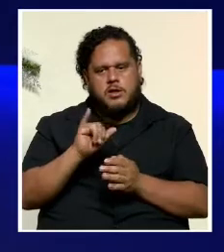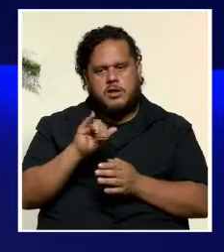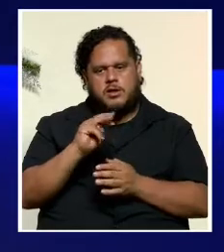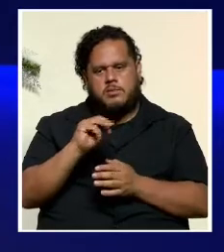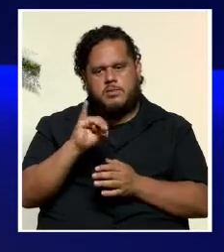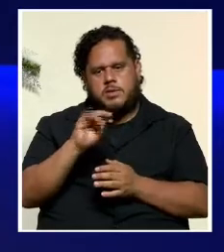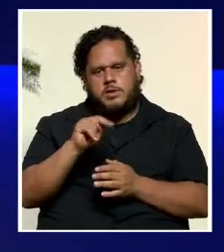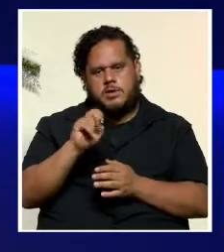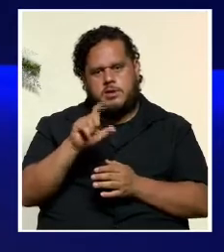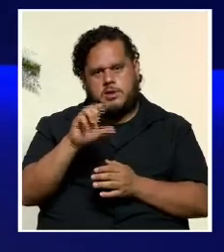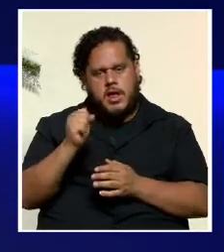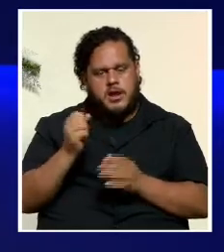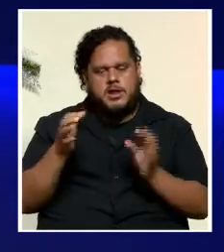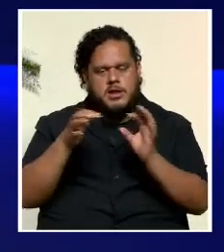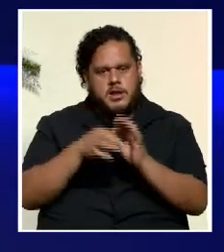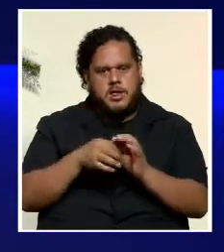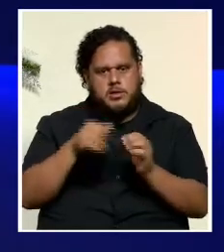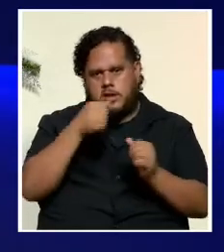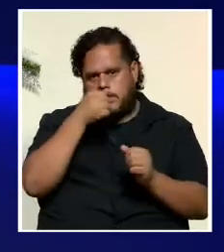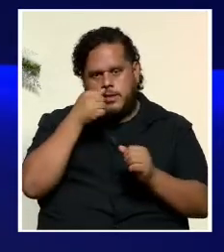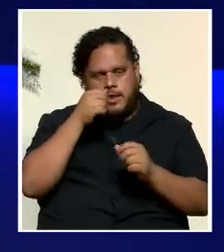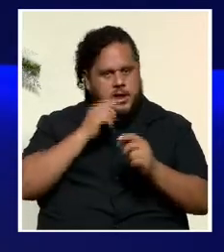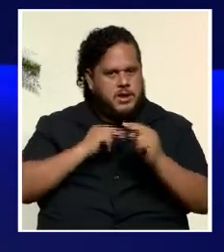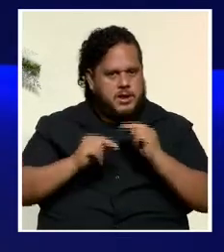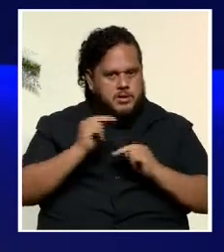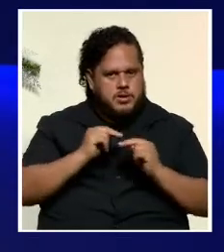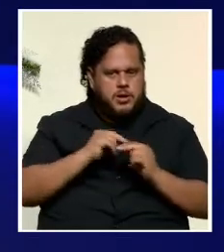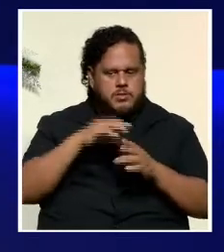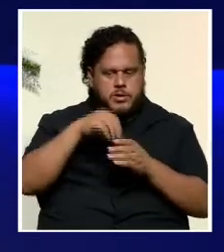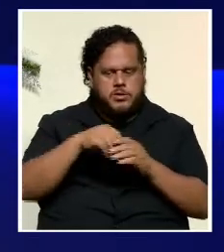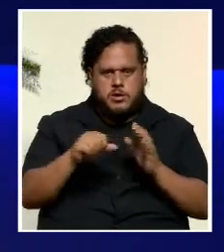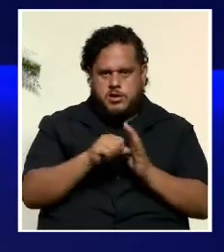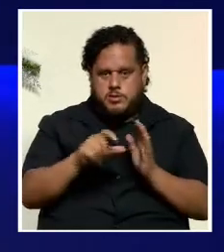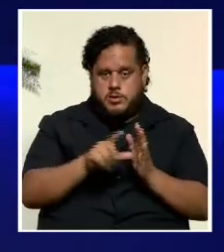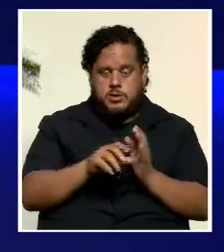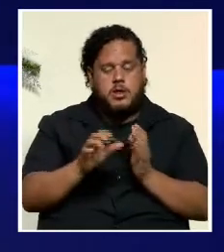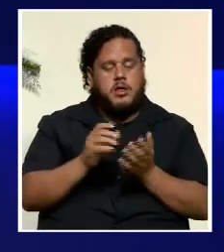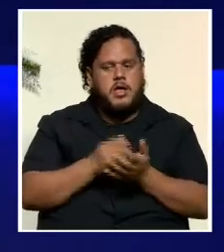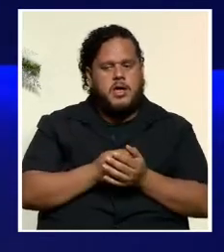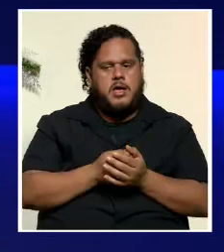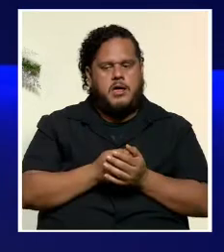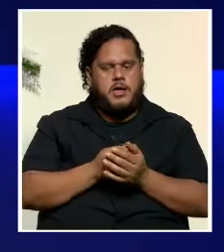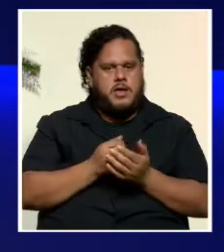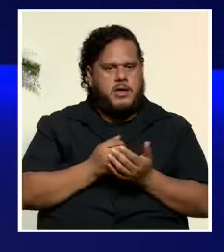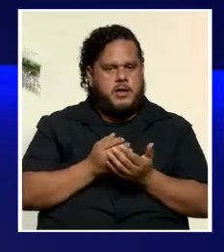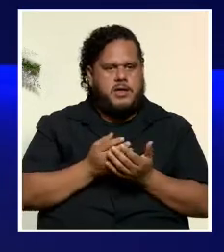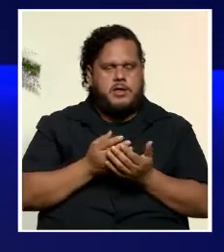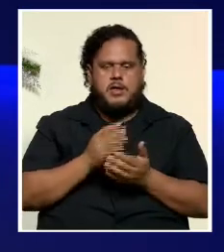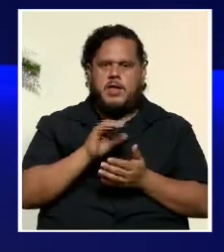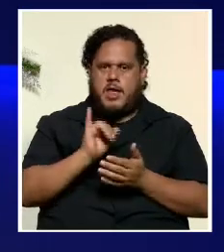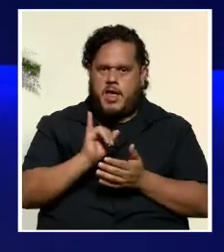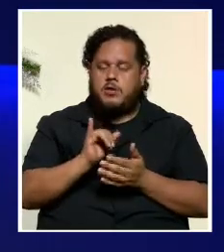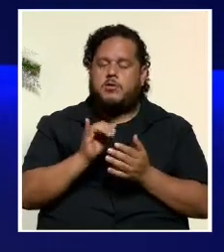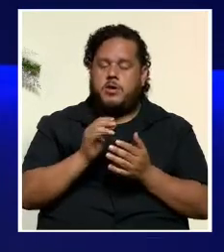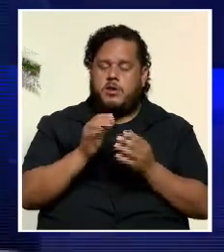narcotráfico en la Asamblea Legislativa. Creo que el tema, como usted bien lo apunta, es de vital importancia.